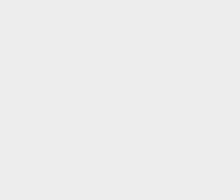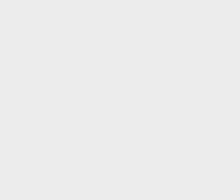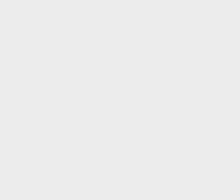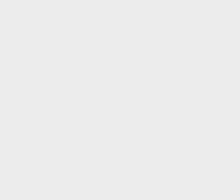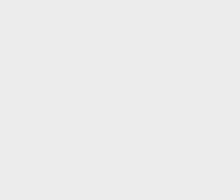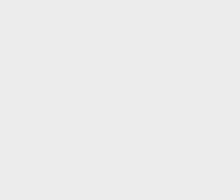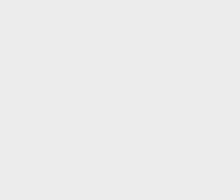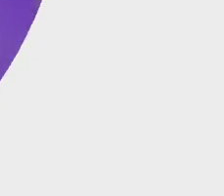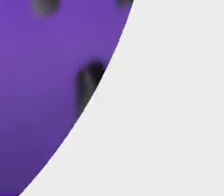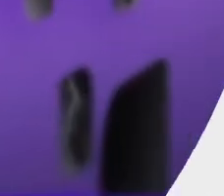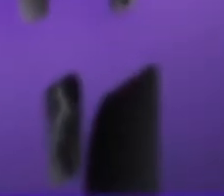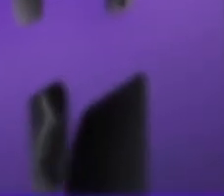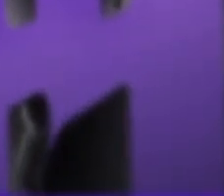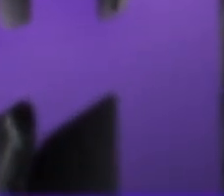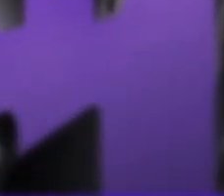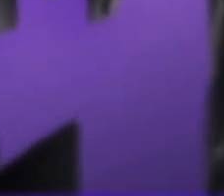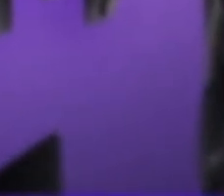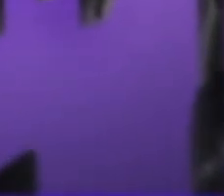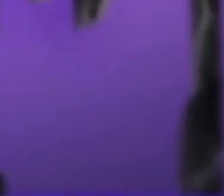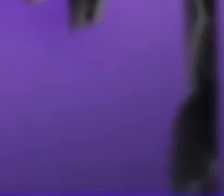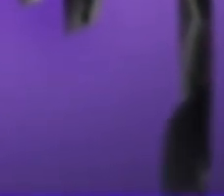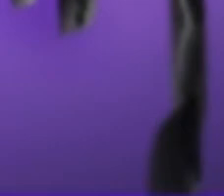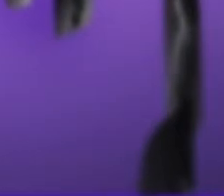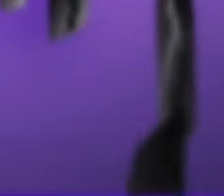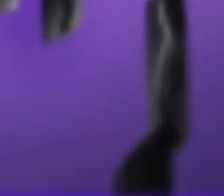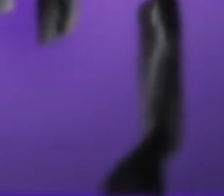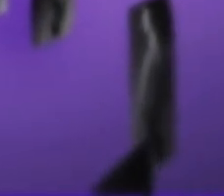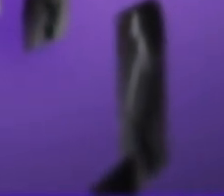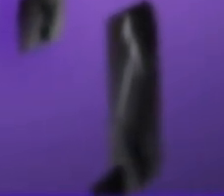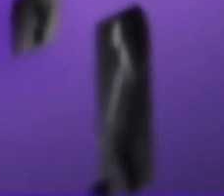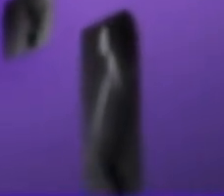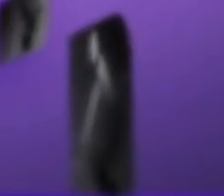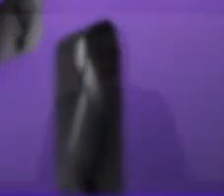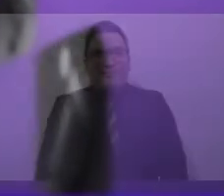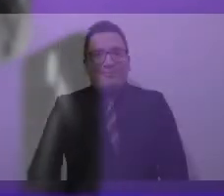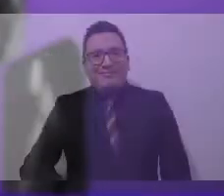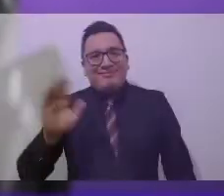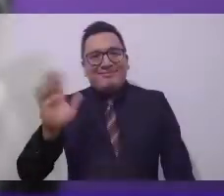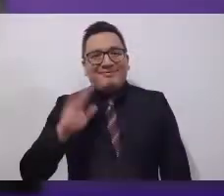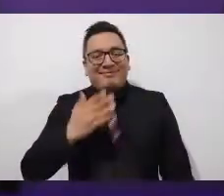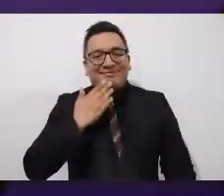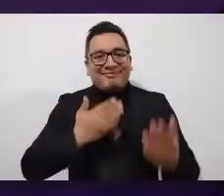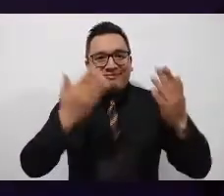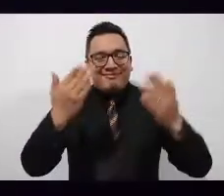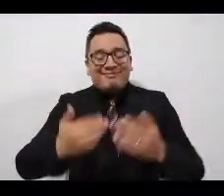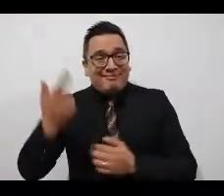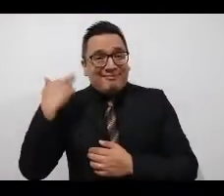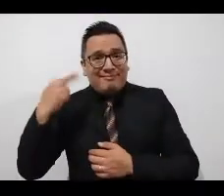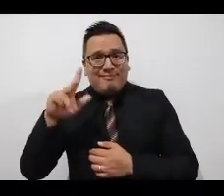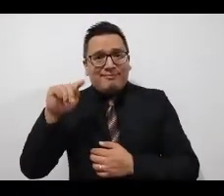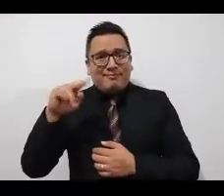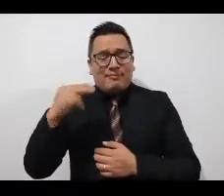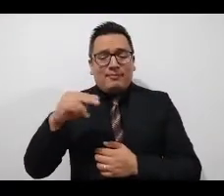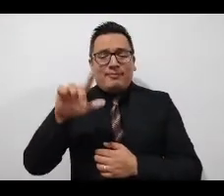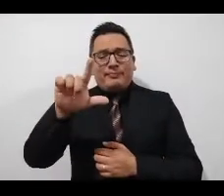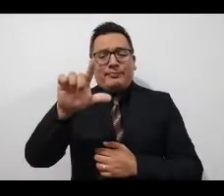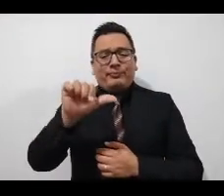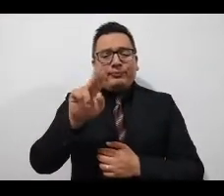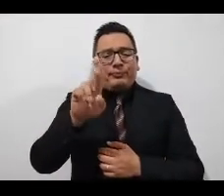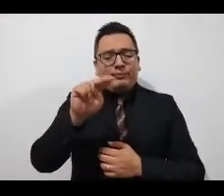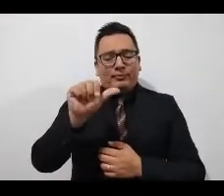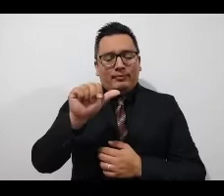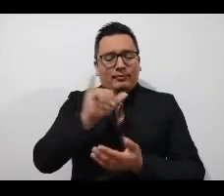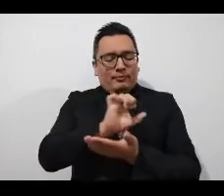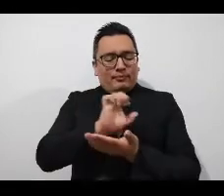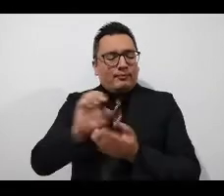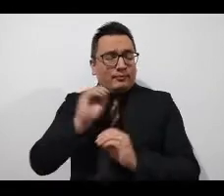Los temas democrático-electorales al alcance de la ciudadanía. Hola, ¿qué tal? Bienvenidos a su programa La Urna,